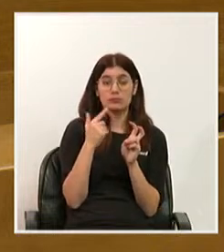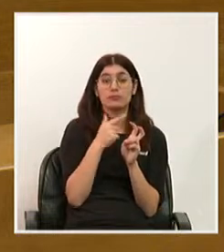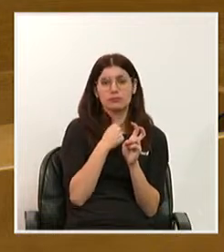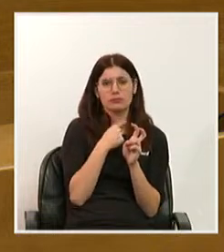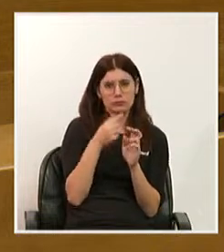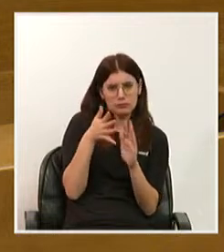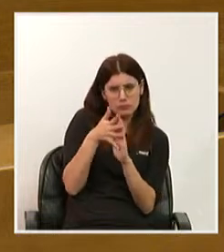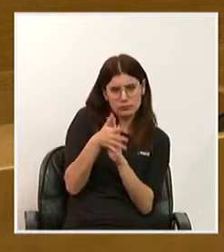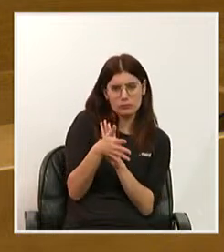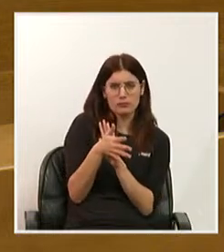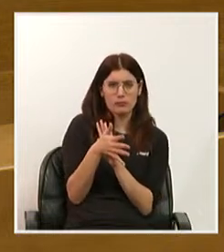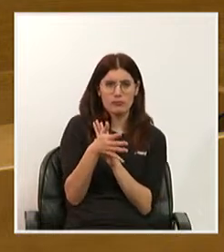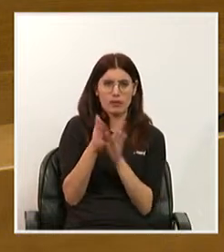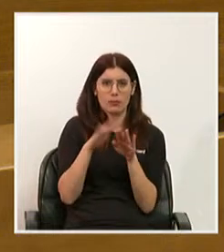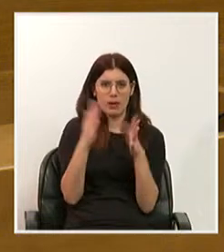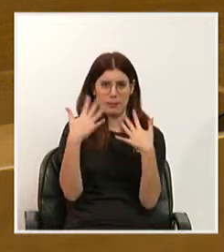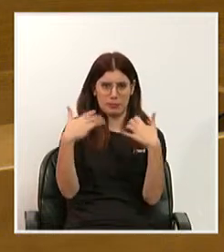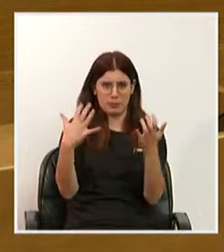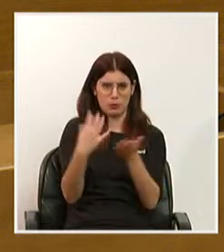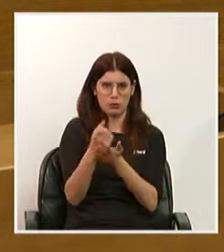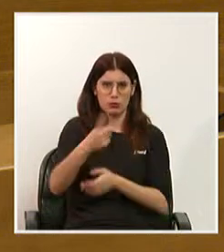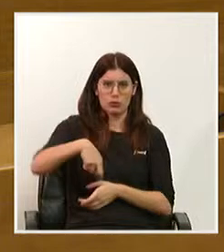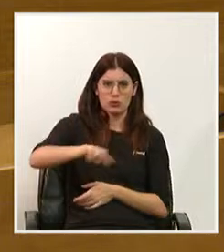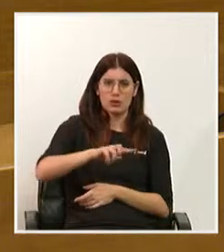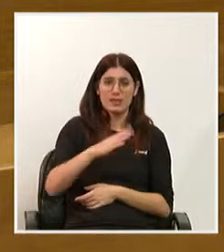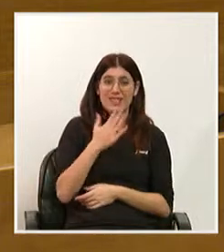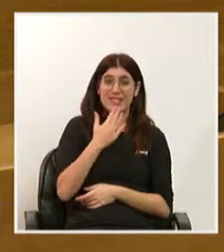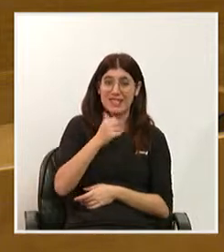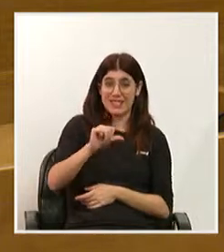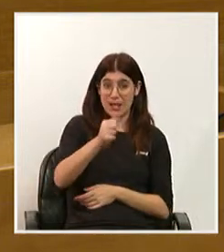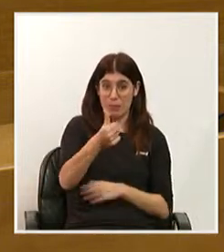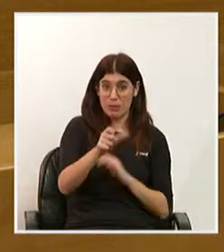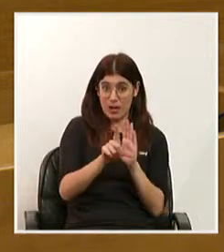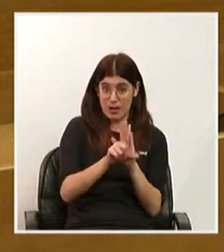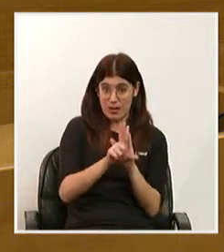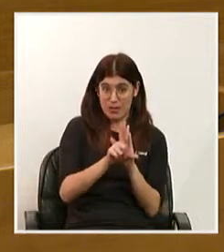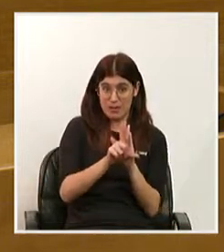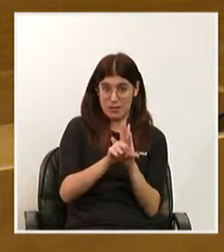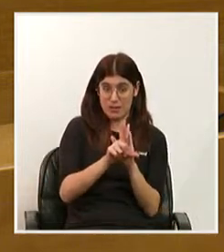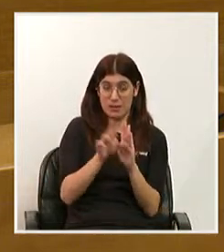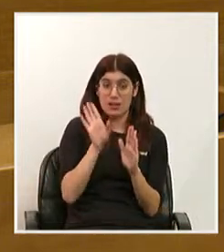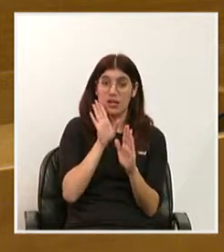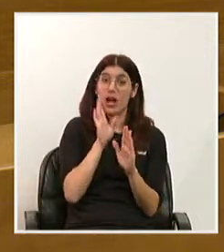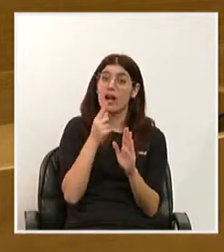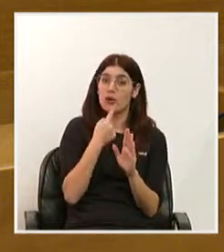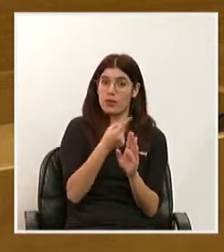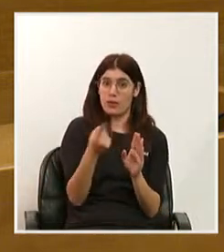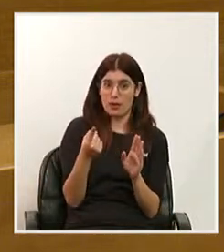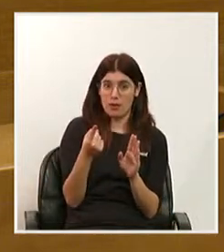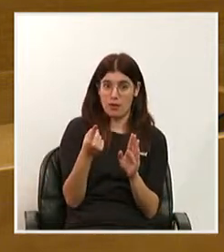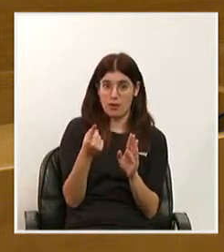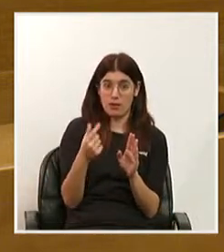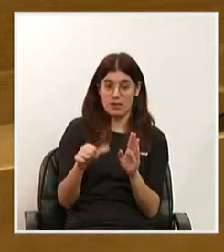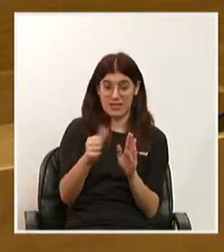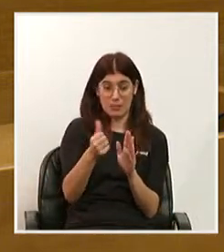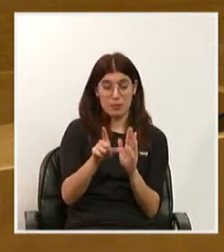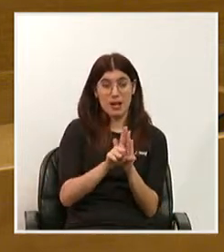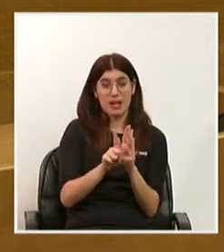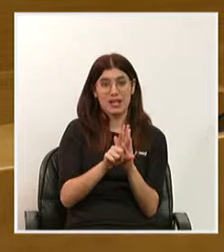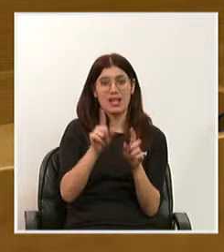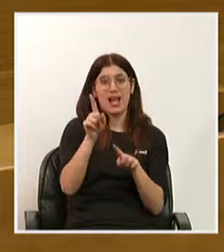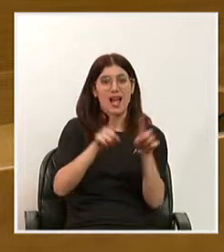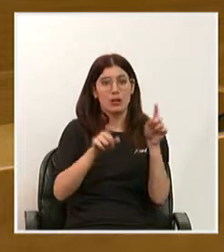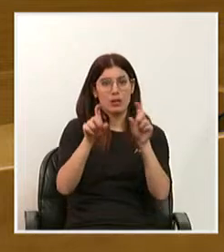explicar para el conjunto de la cámara cuando se aprueba la ley y lo decía antes hay empresas que